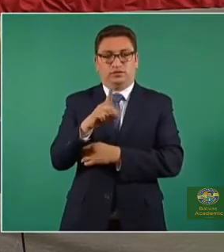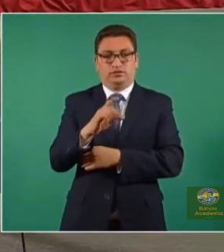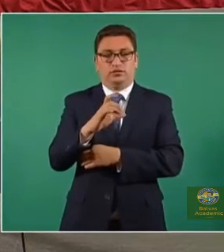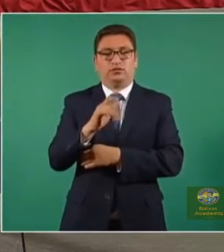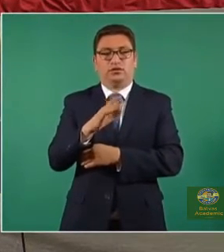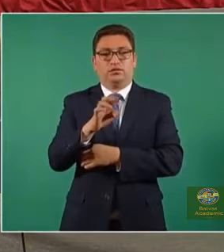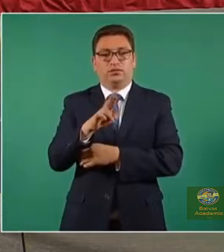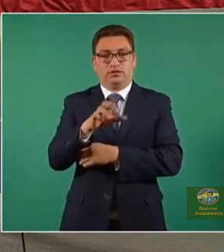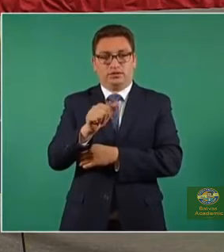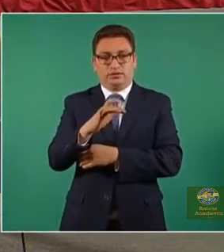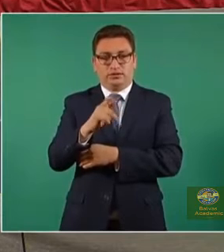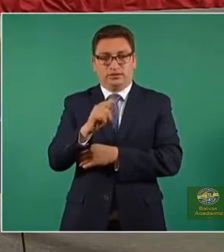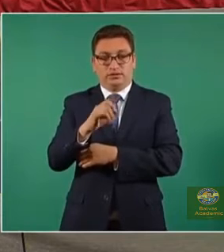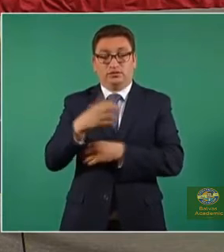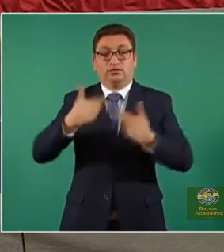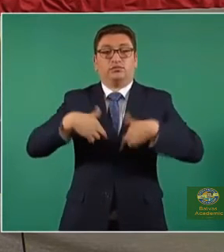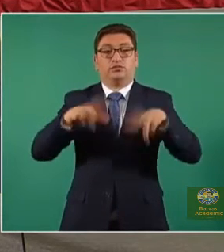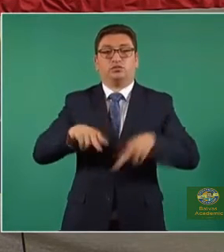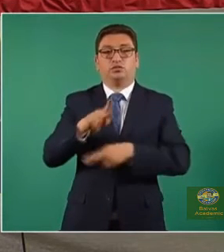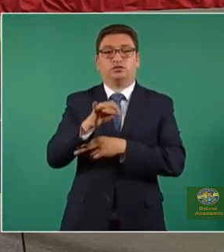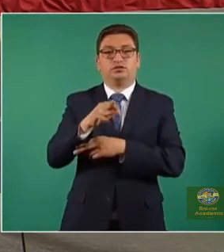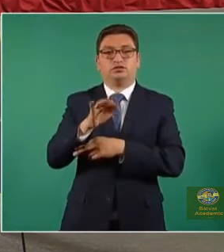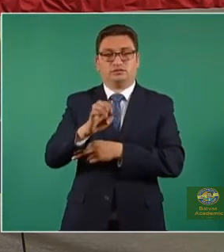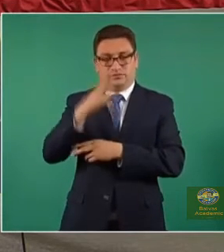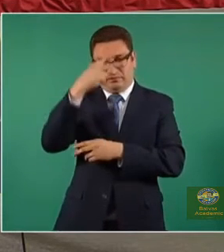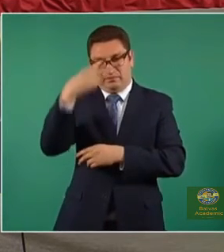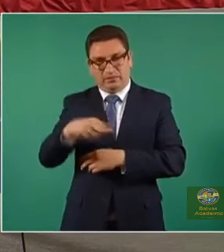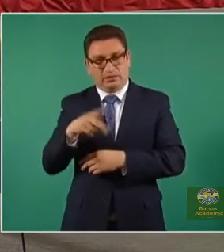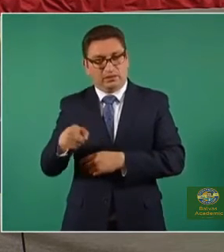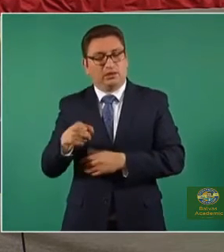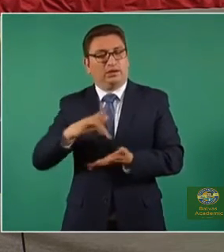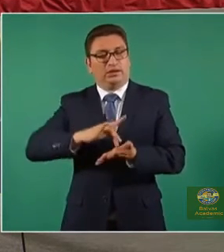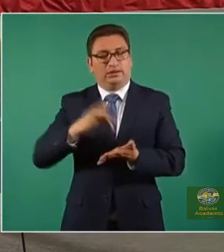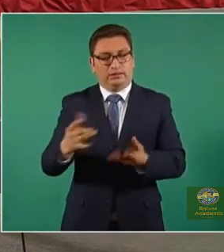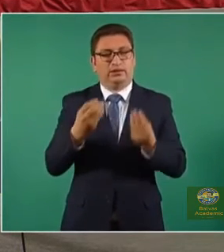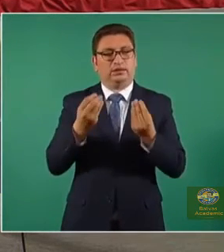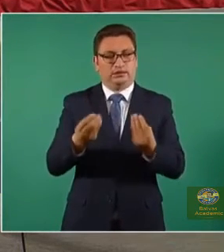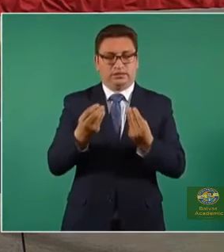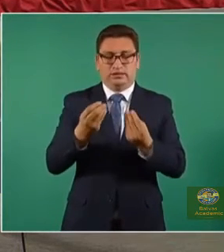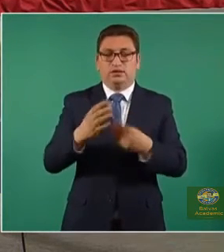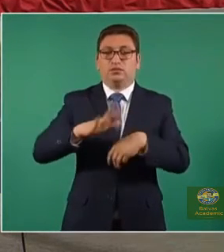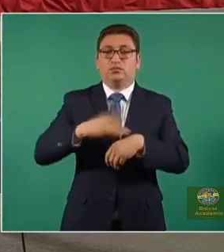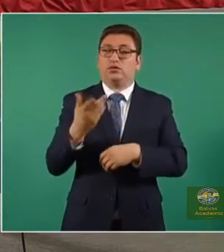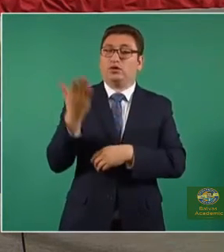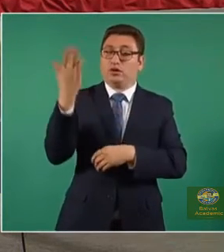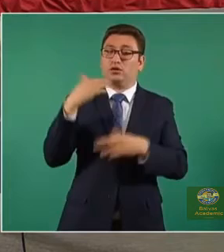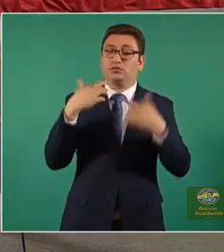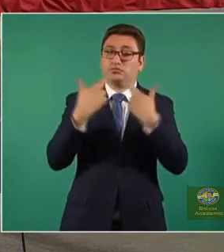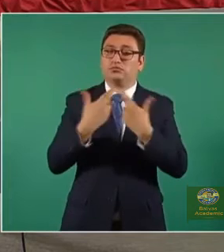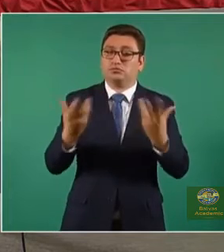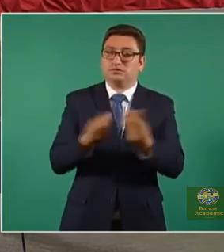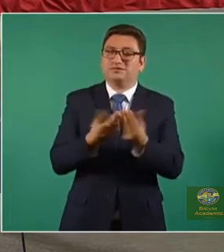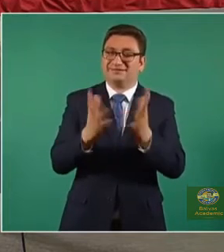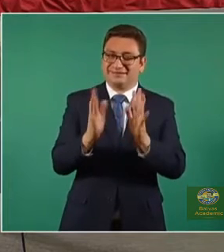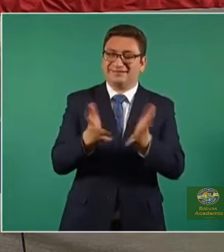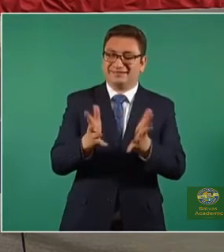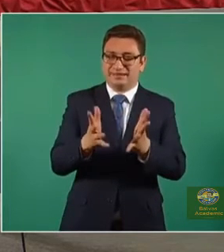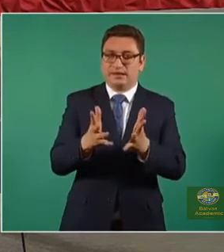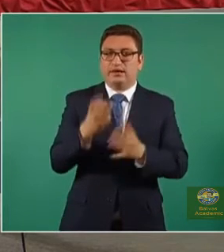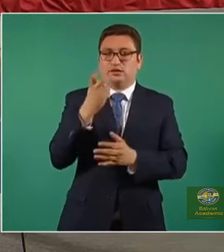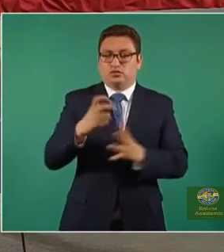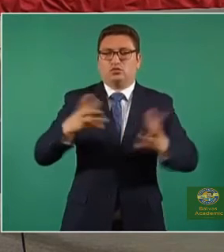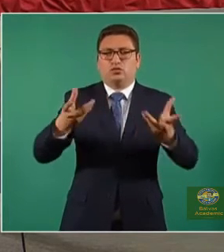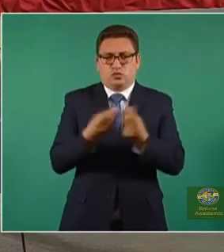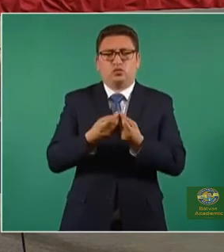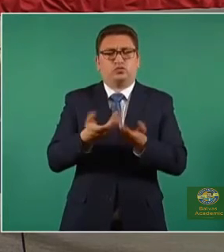Castro, representante de la UNICEF en México. De verdad, muchas gracias. Ya tuvimos unas reuniones con él. Vamos a trabajar de la mano y eso va